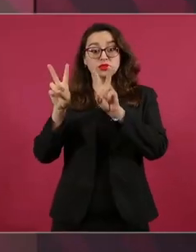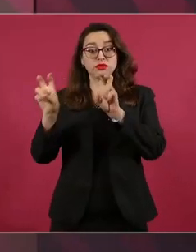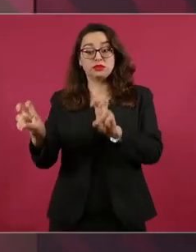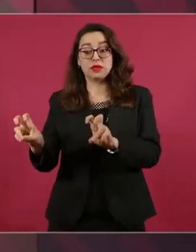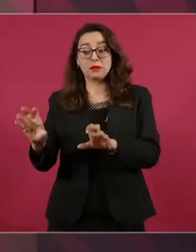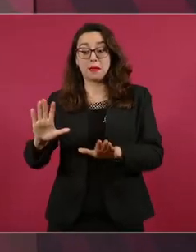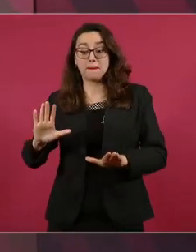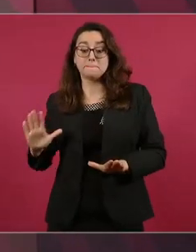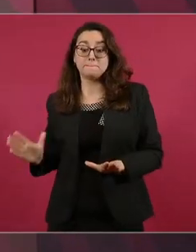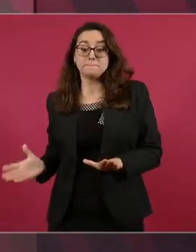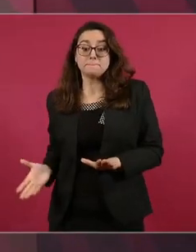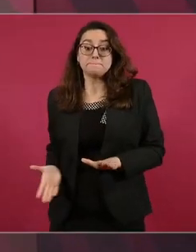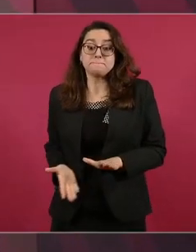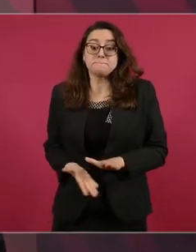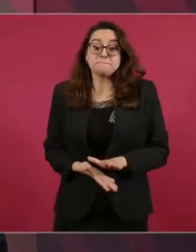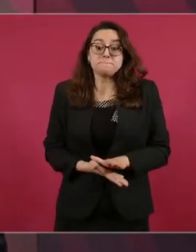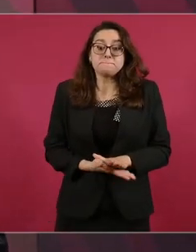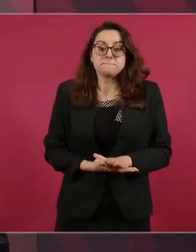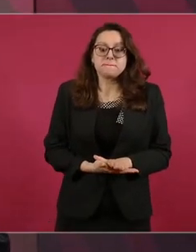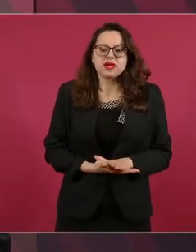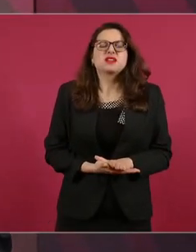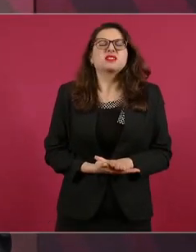para que